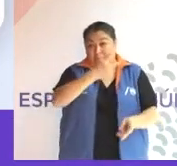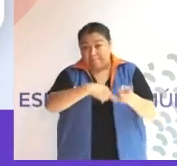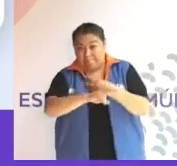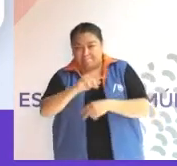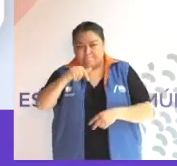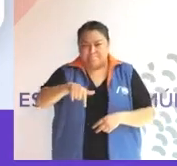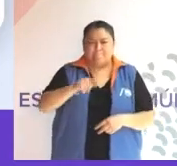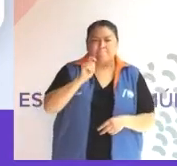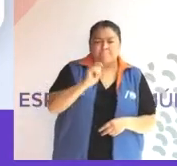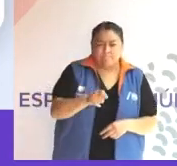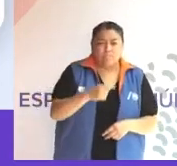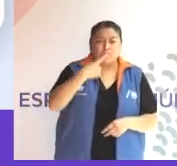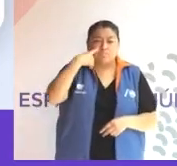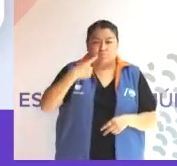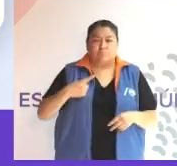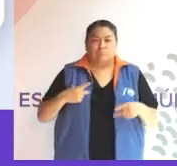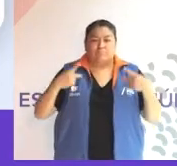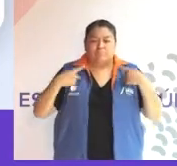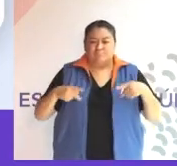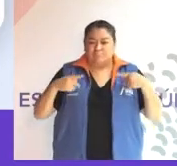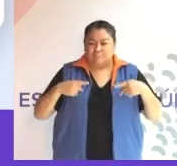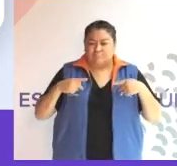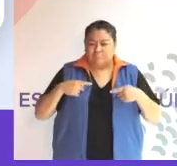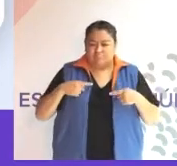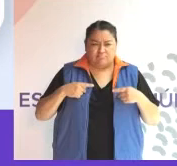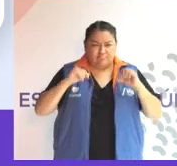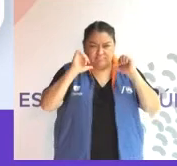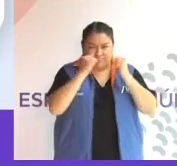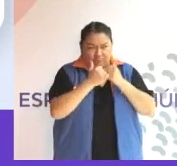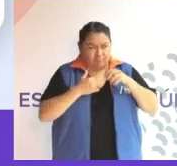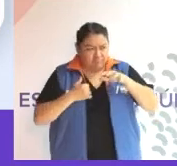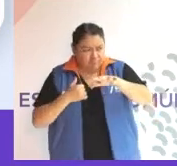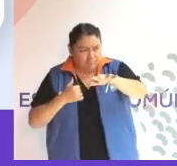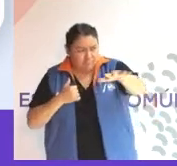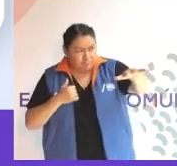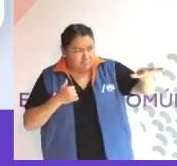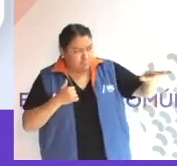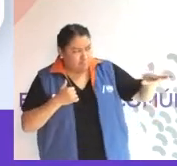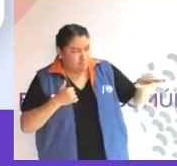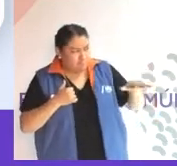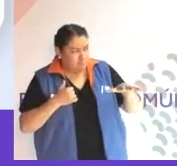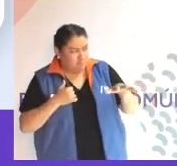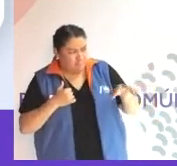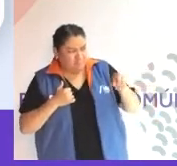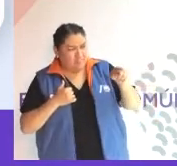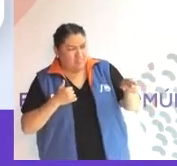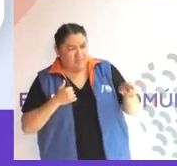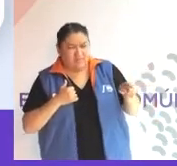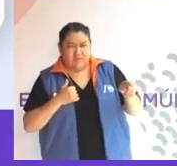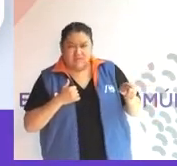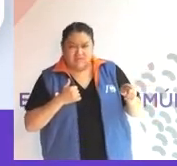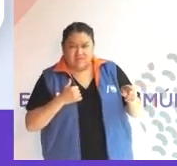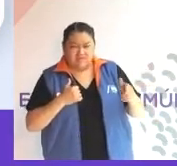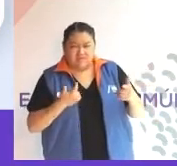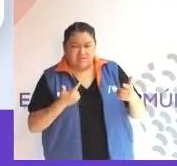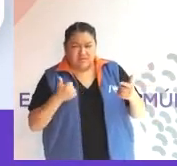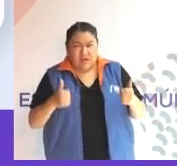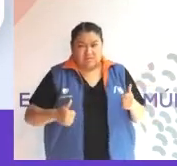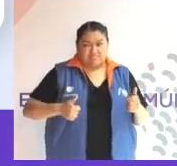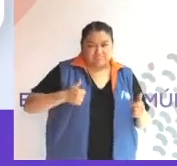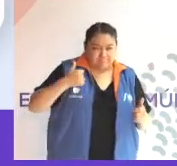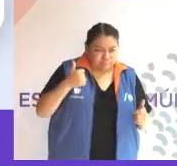podemos las organizaciones responder a todas estas, a este contexto, cómo podemos aprovechar